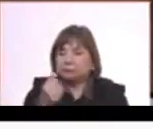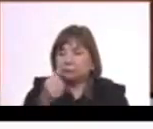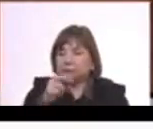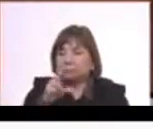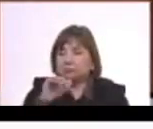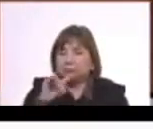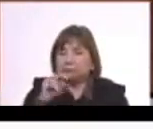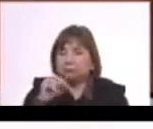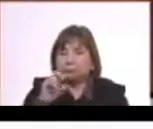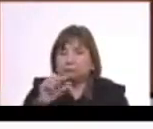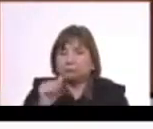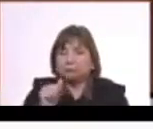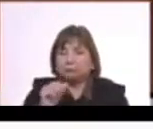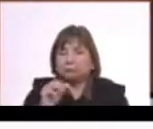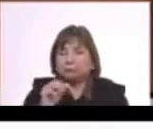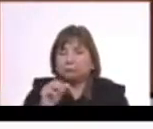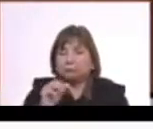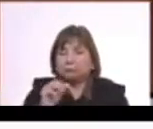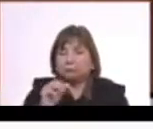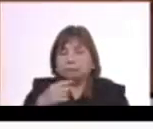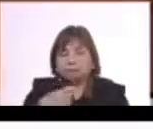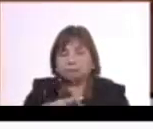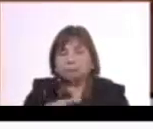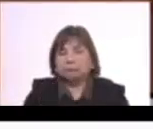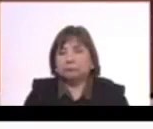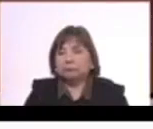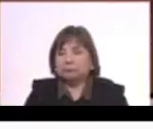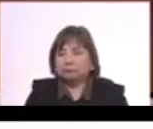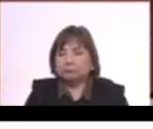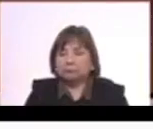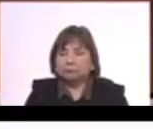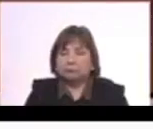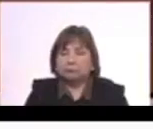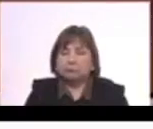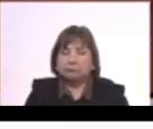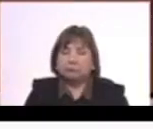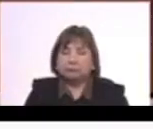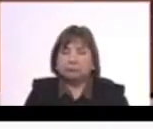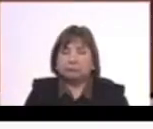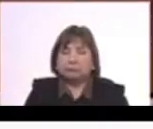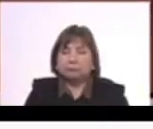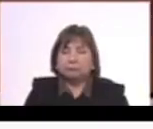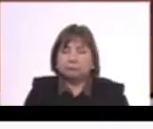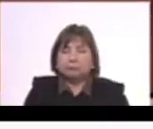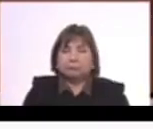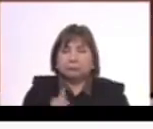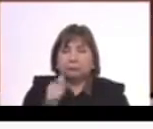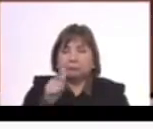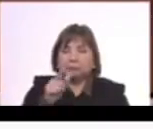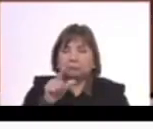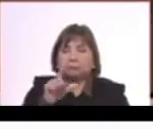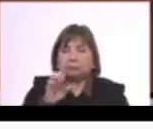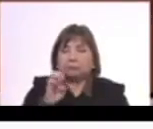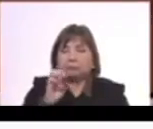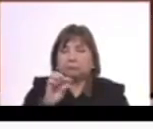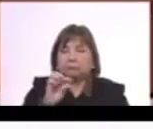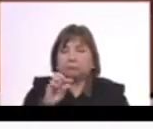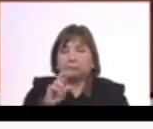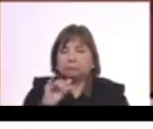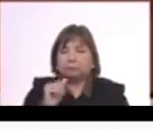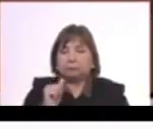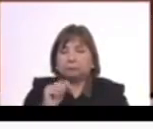Aguinaga Recuenco. A favor. A favor. Alegría García.